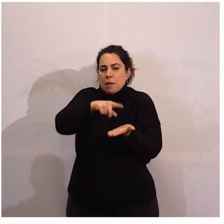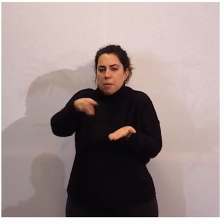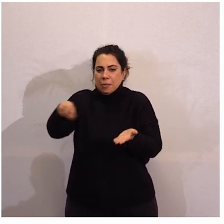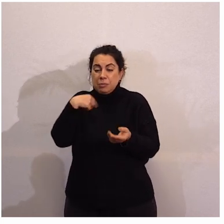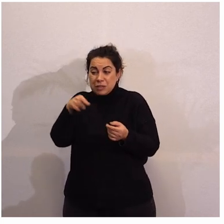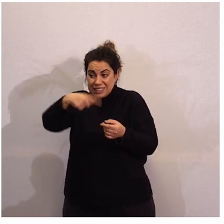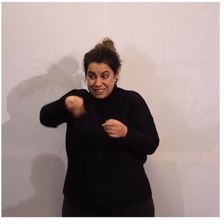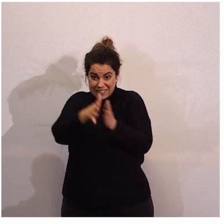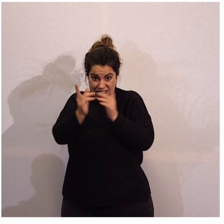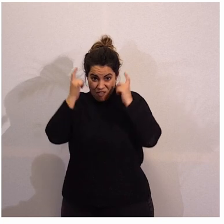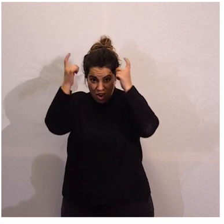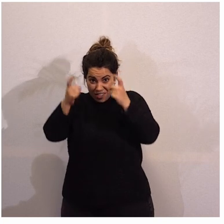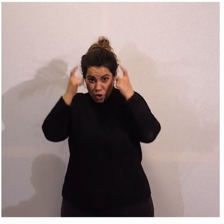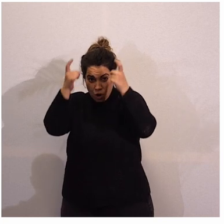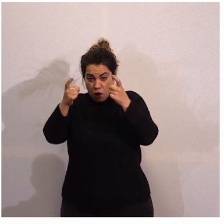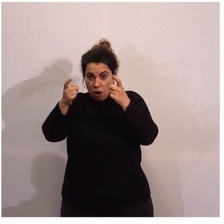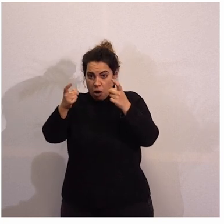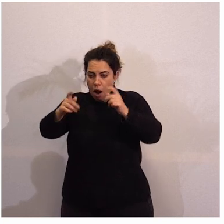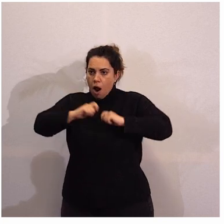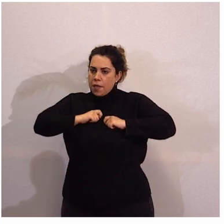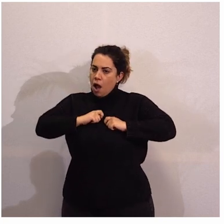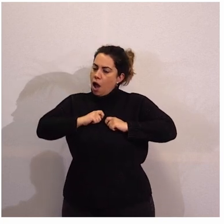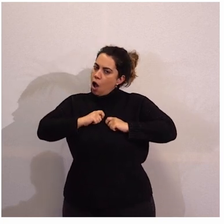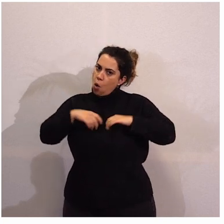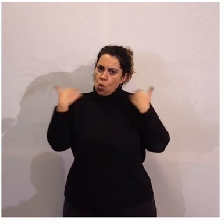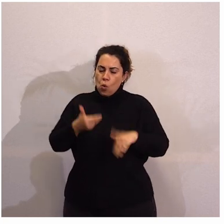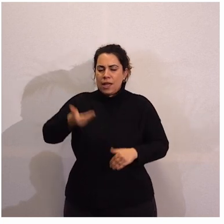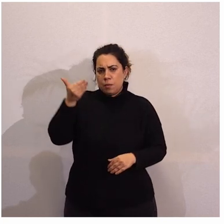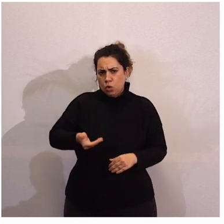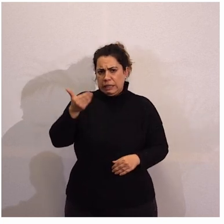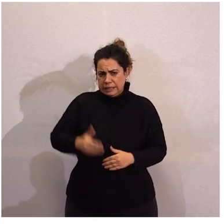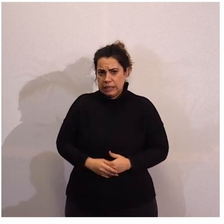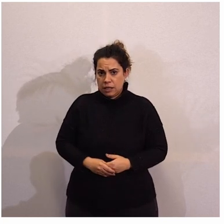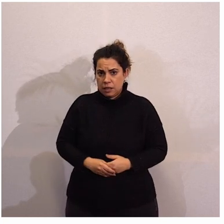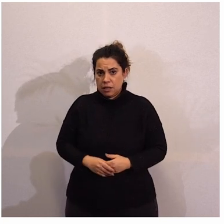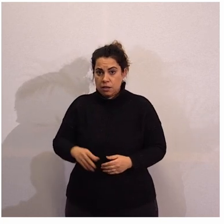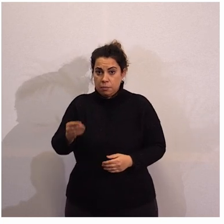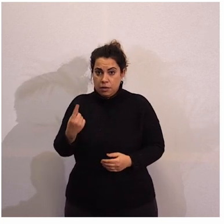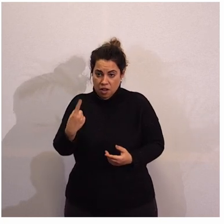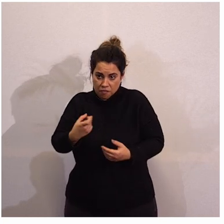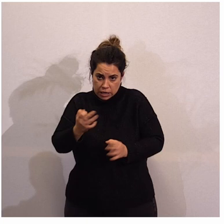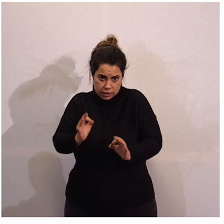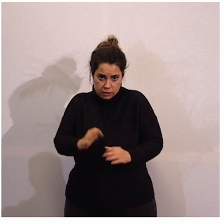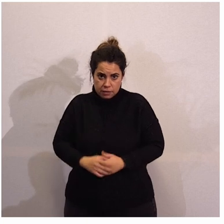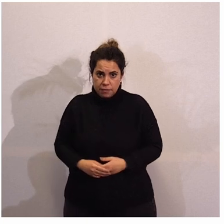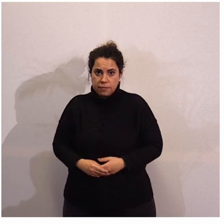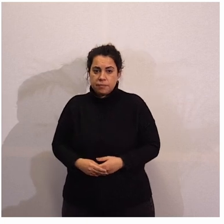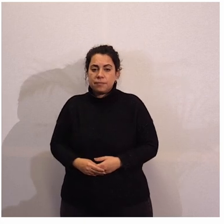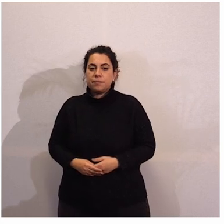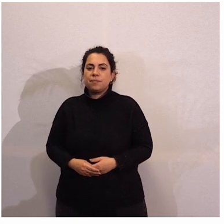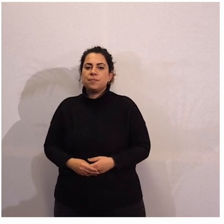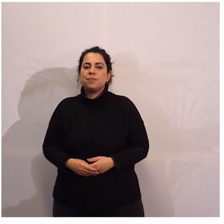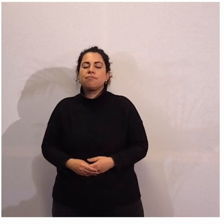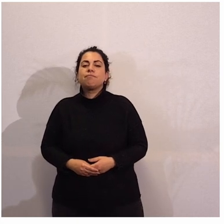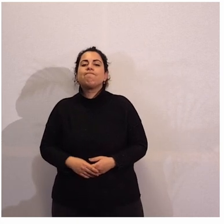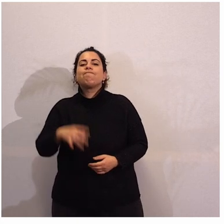también están haciendo para nosotros es vital y necesario, claro. Sí. Sabemos